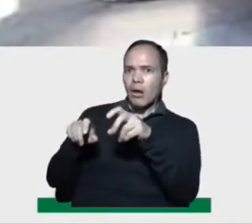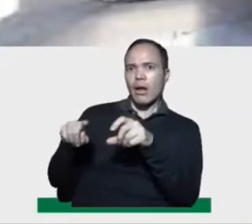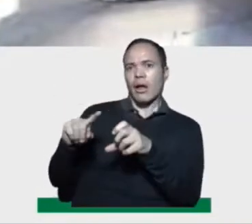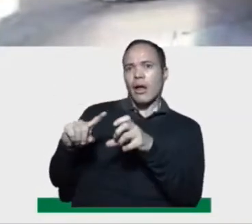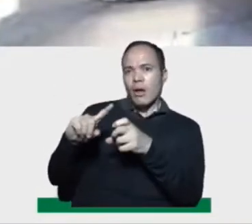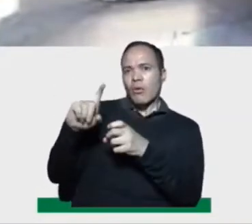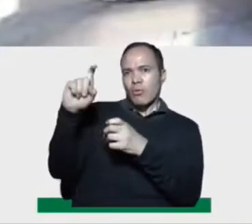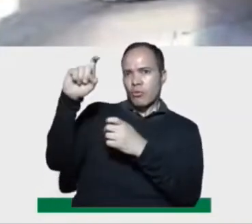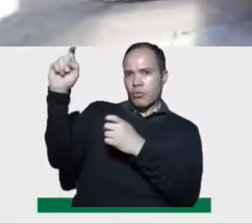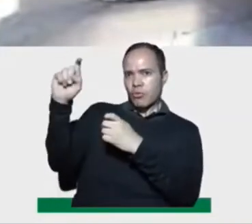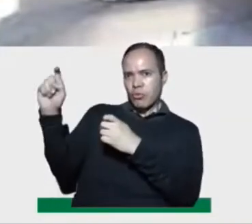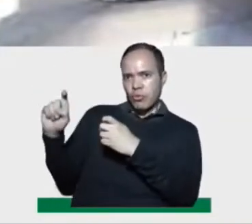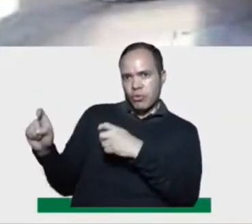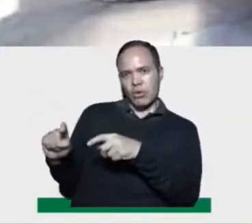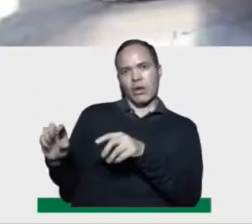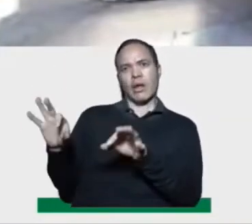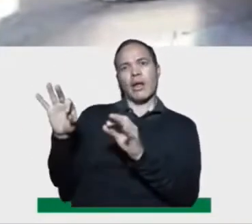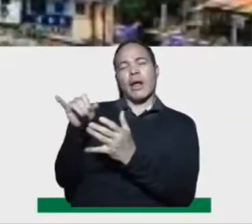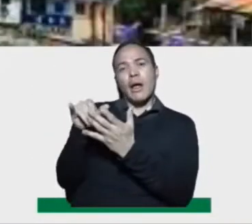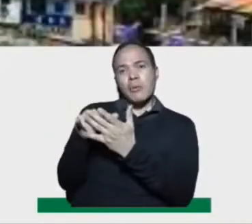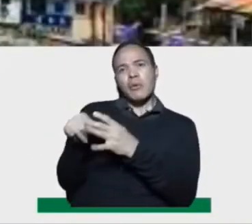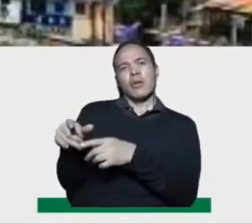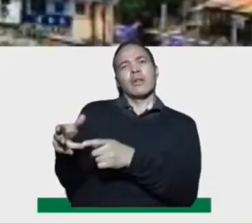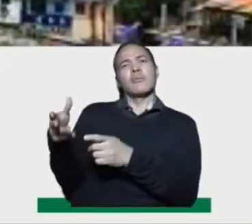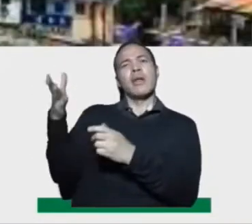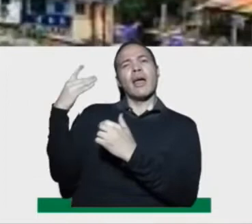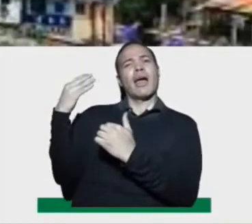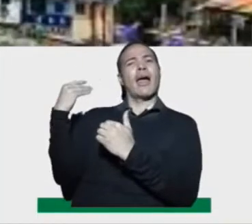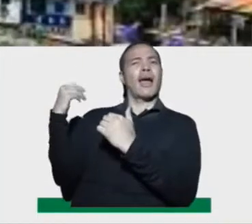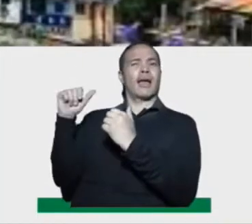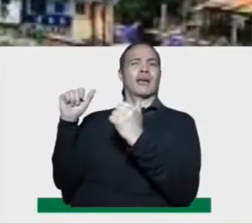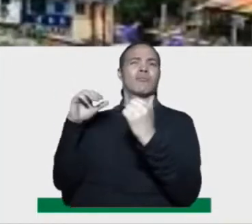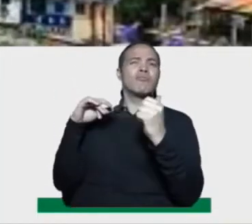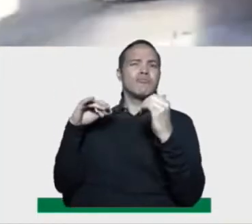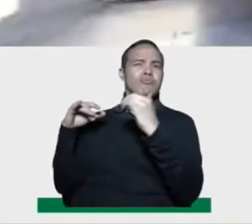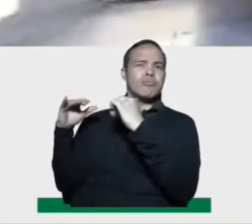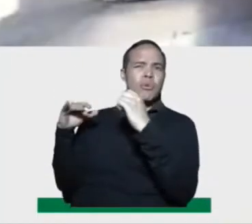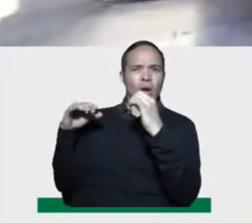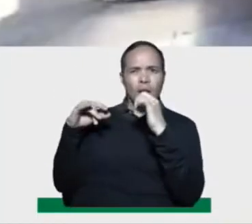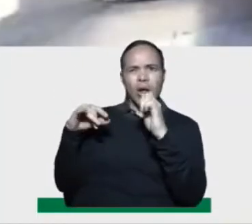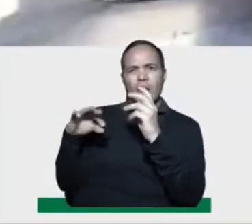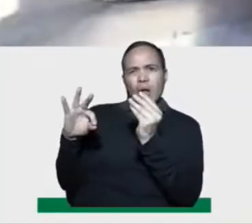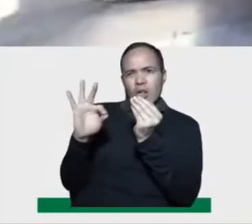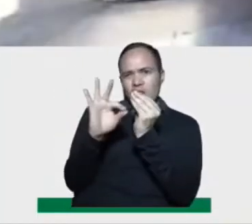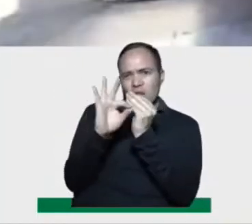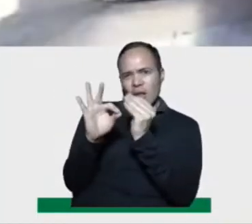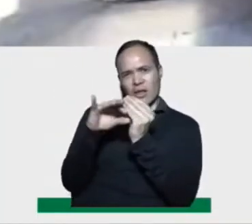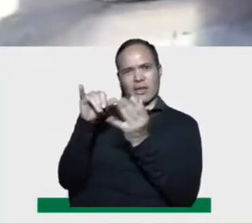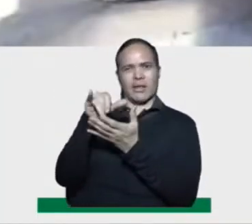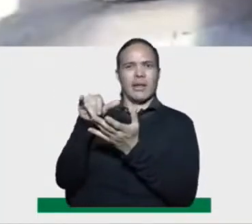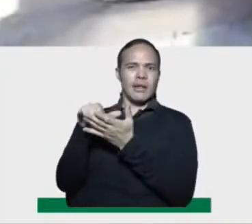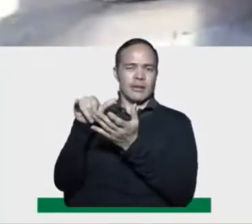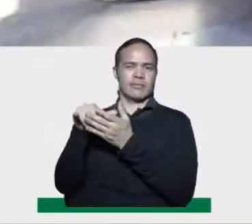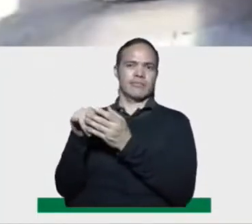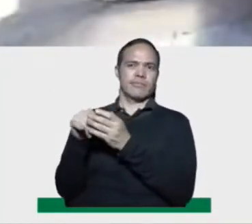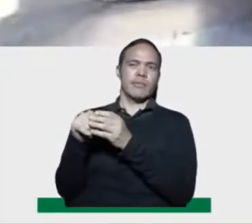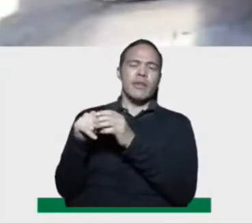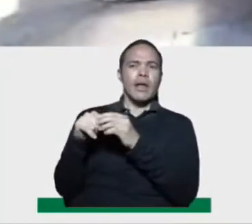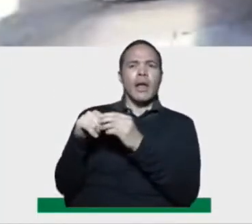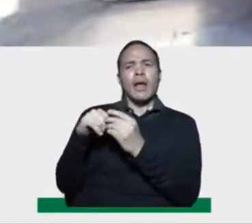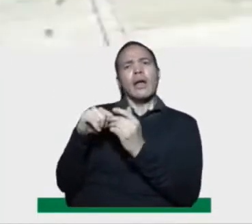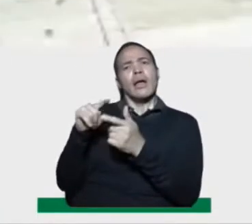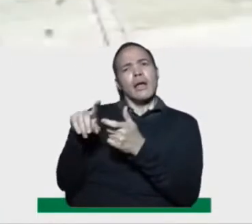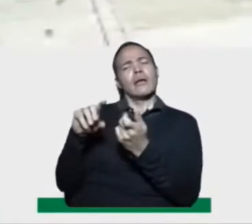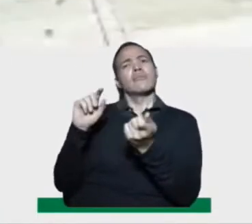que era el tema del conflicto la violencia cómo llega el turismo a la comuna 13 hace 10